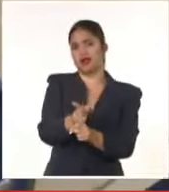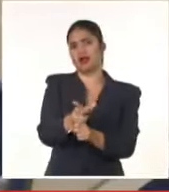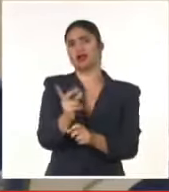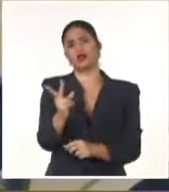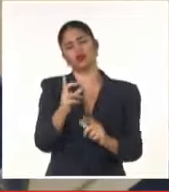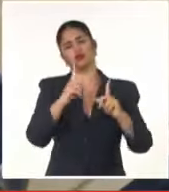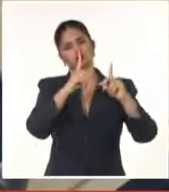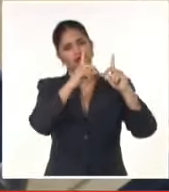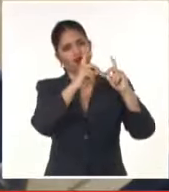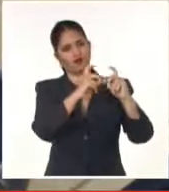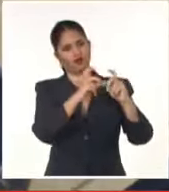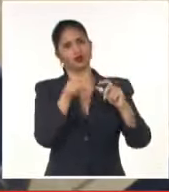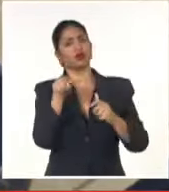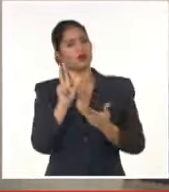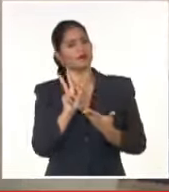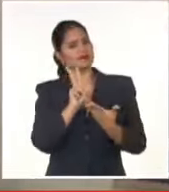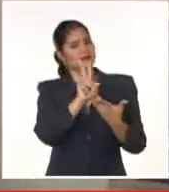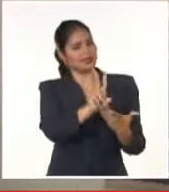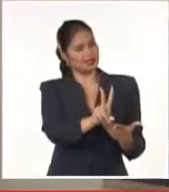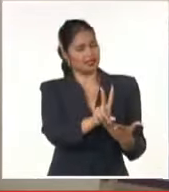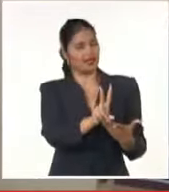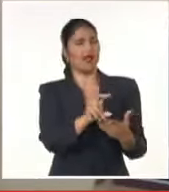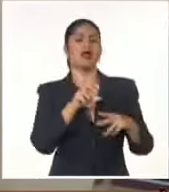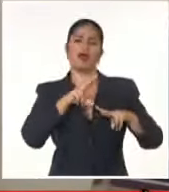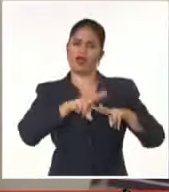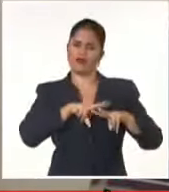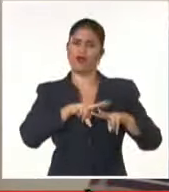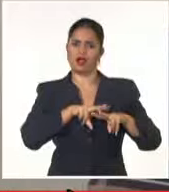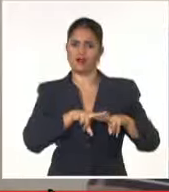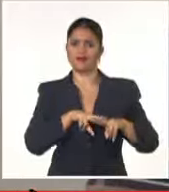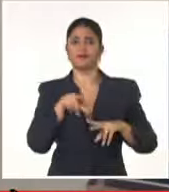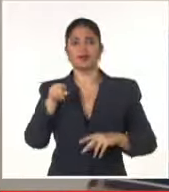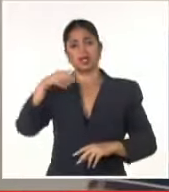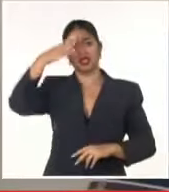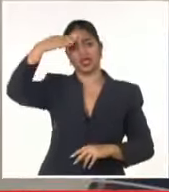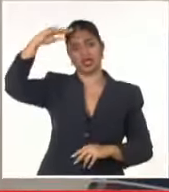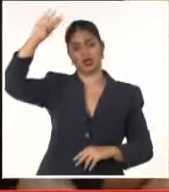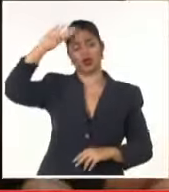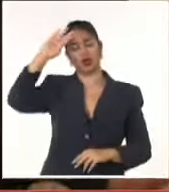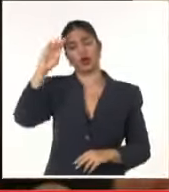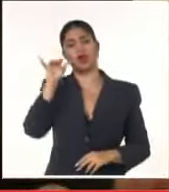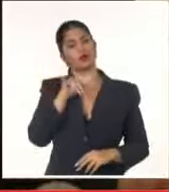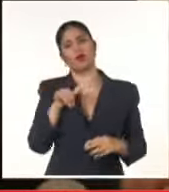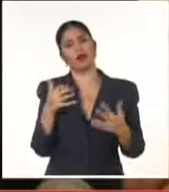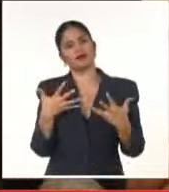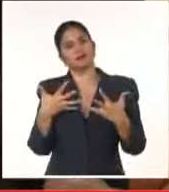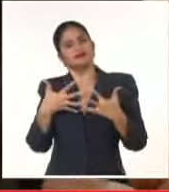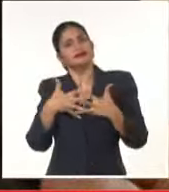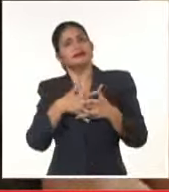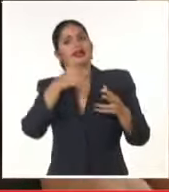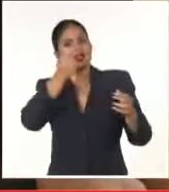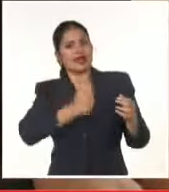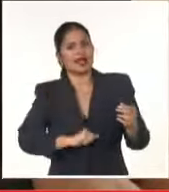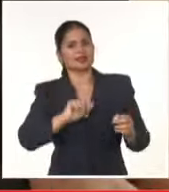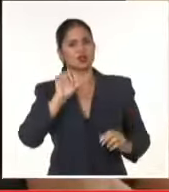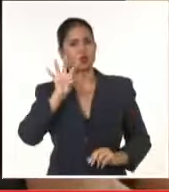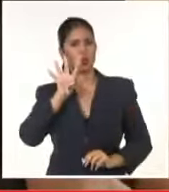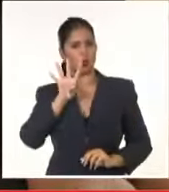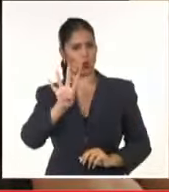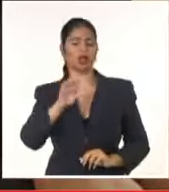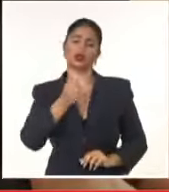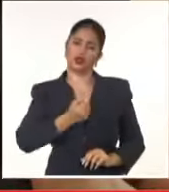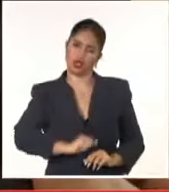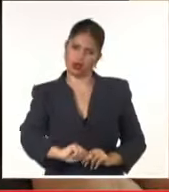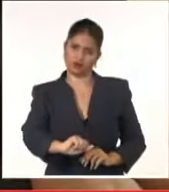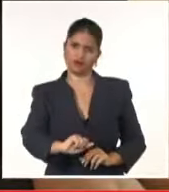Arévalo durante sus visitas a La Habana. Pero él en Cuba también encontró el amor, le nacieron sus cuatro hijos y aunque ha regresado a